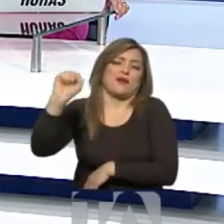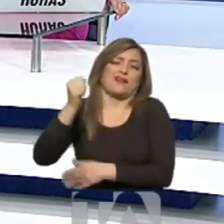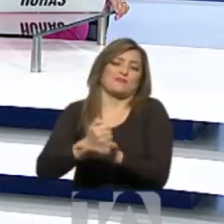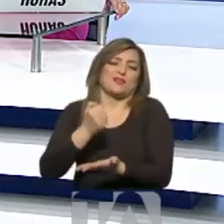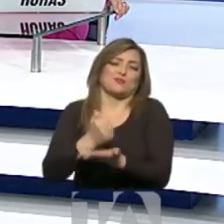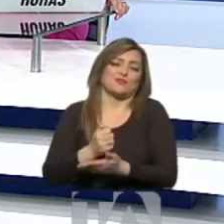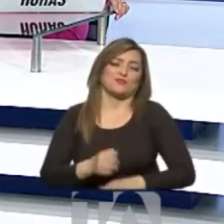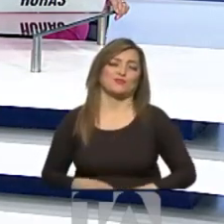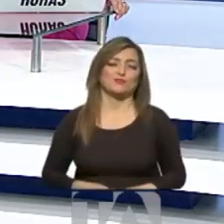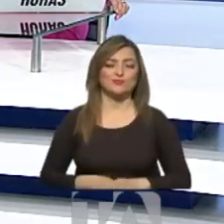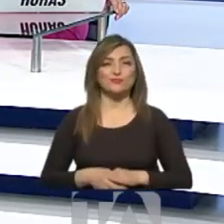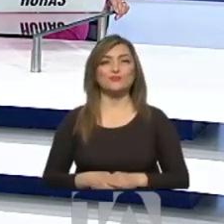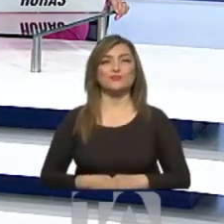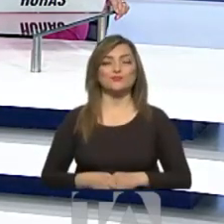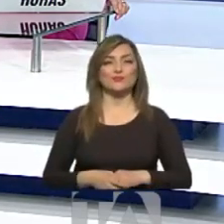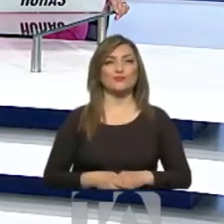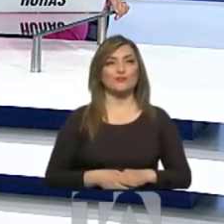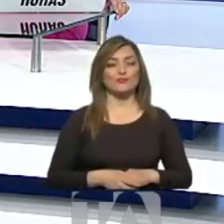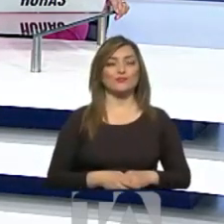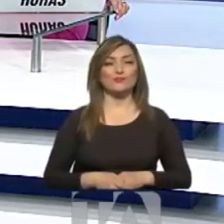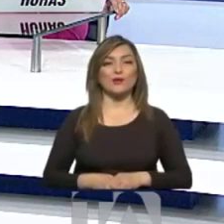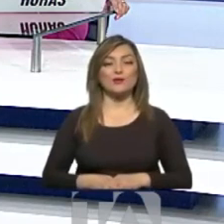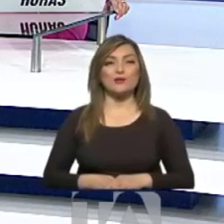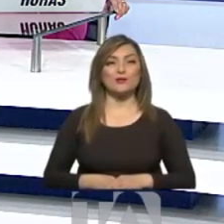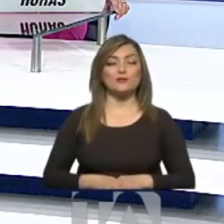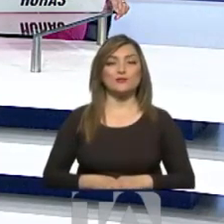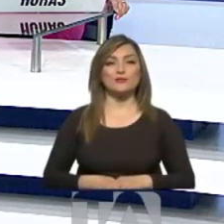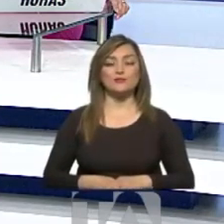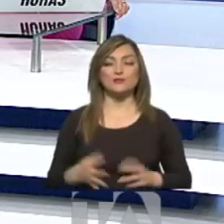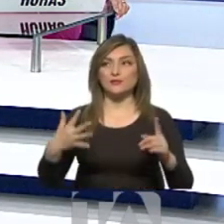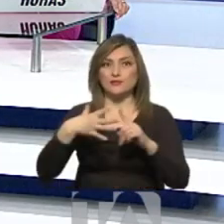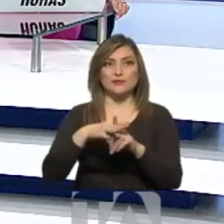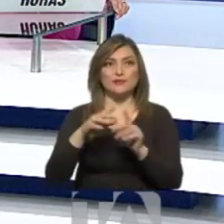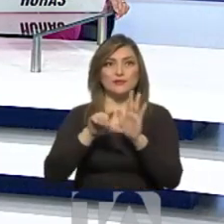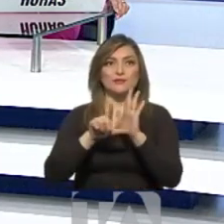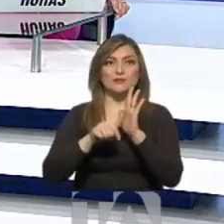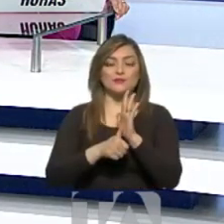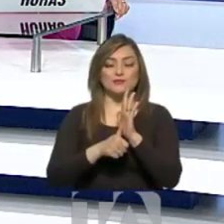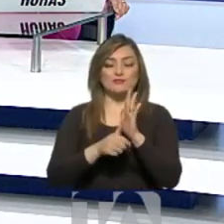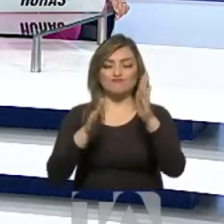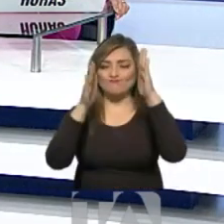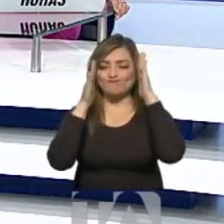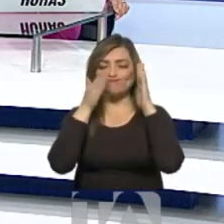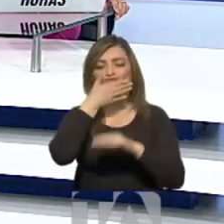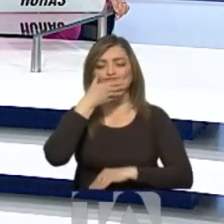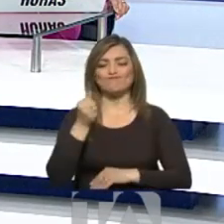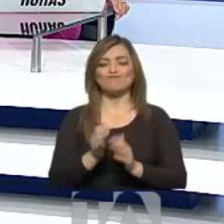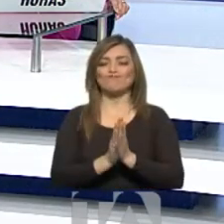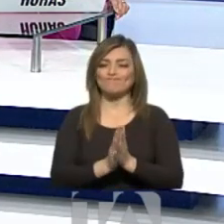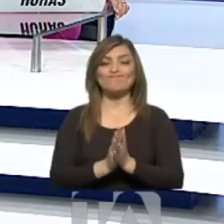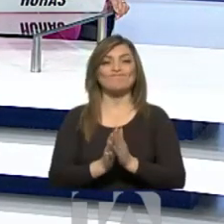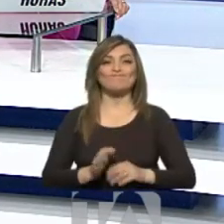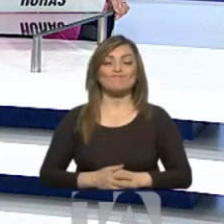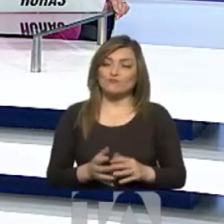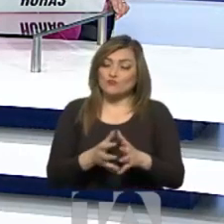el pasaporte e irse a vacunar a otro país. Esperamos que la situación en el registro civil, la atención, se pueda mejorar, no sé,